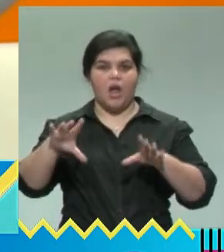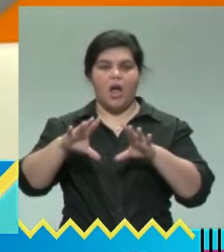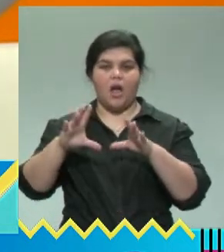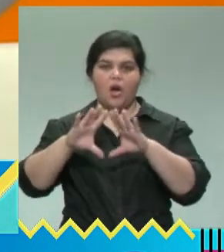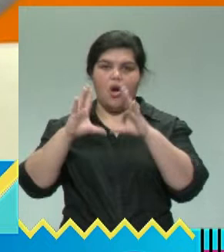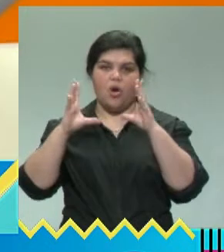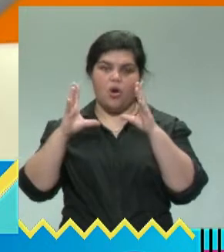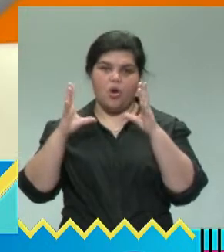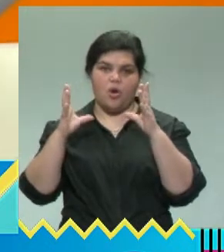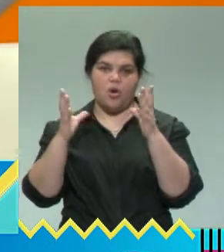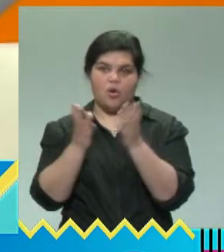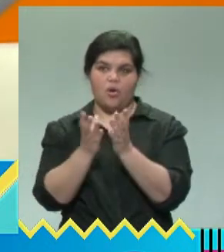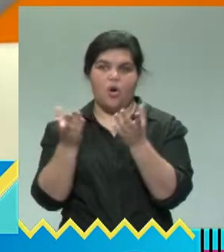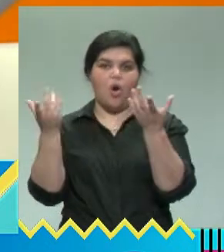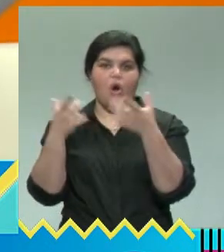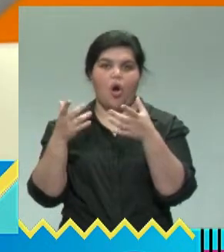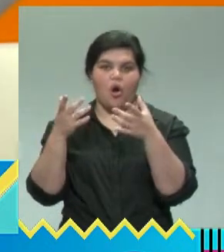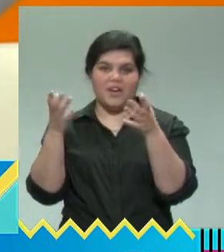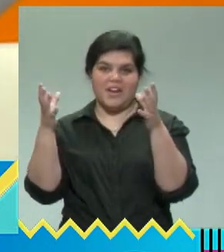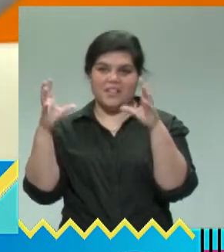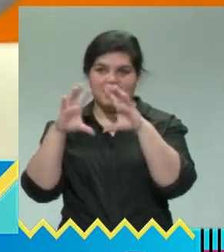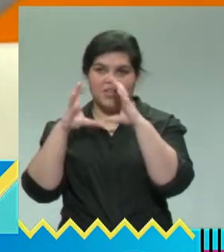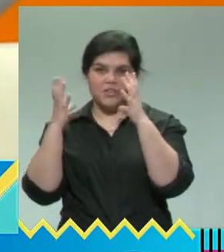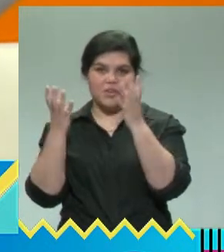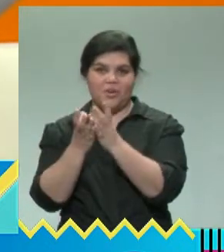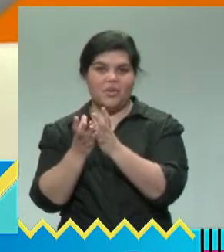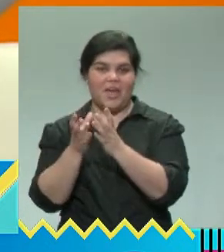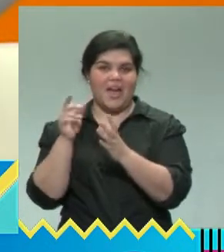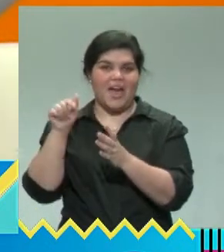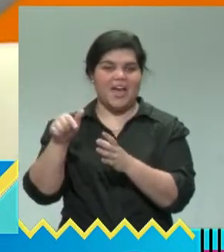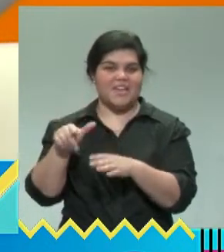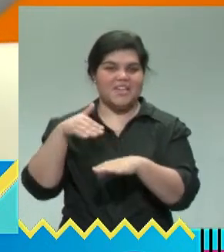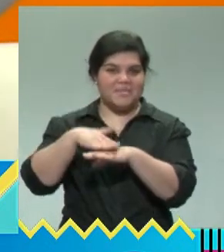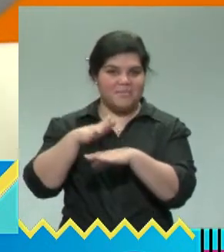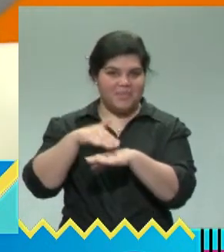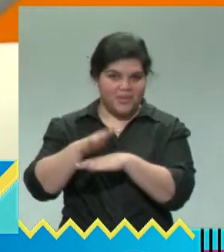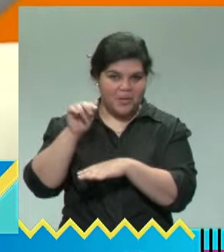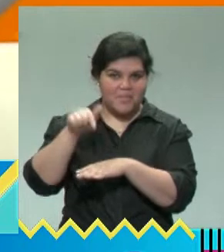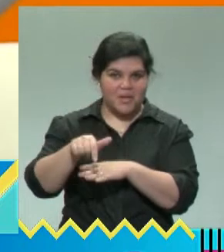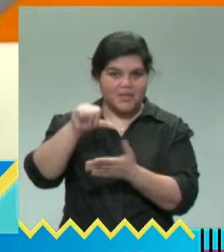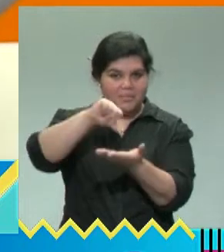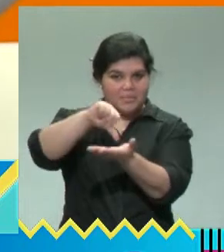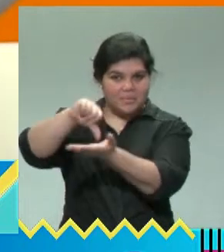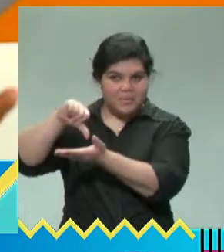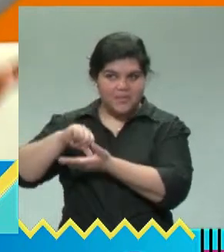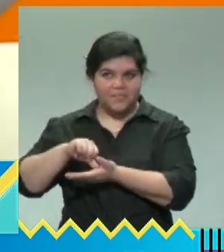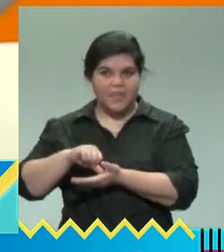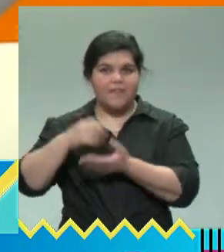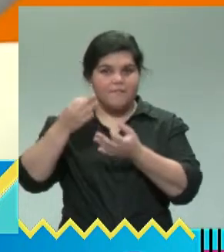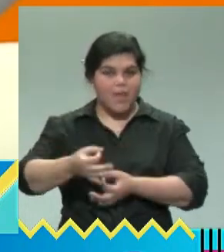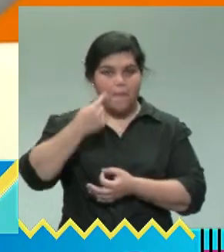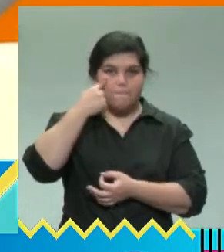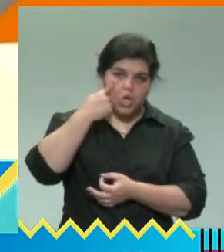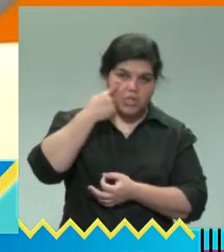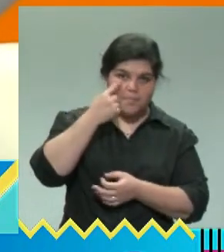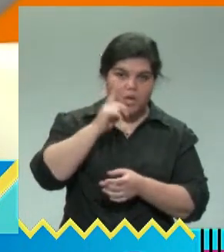tiene que ver con la organización de metrópolis, que no necesariamente responde a un municipio y tampoco a